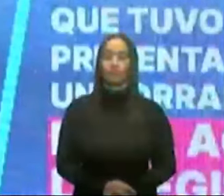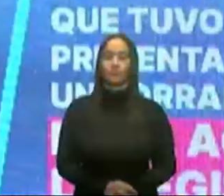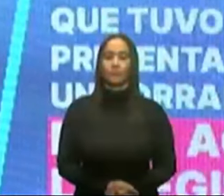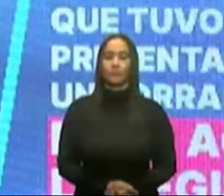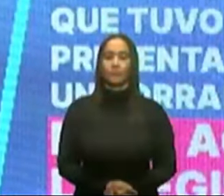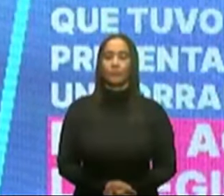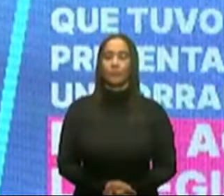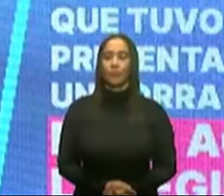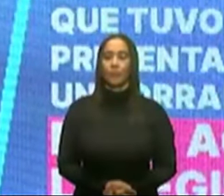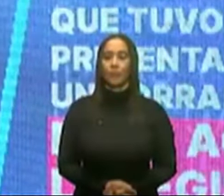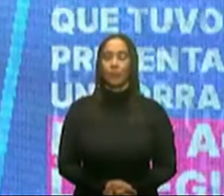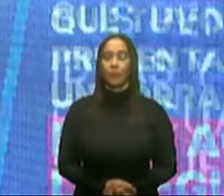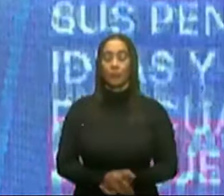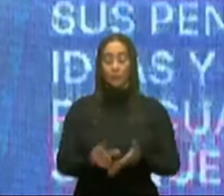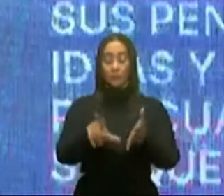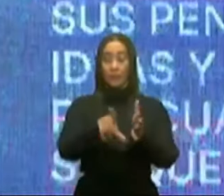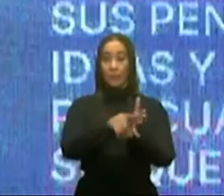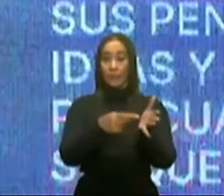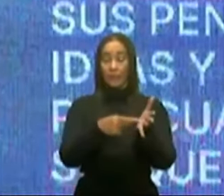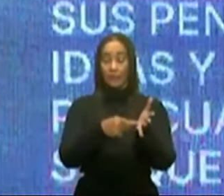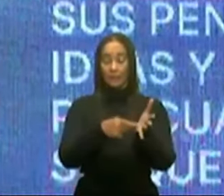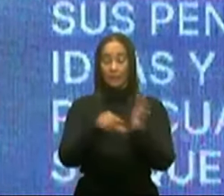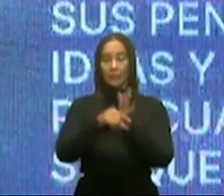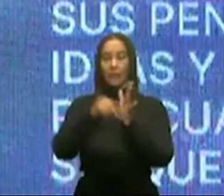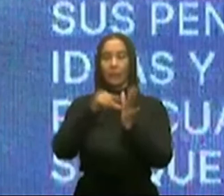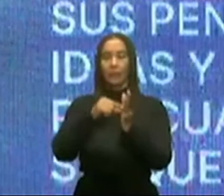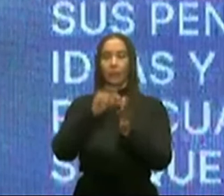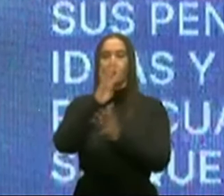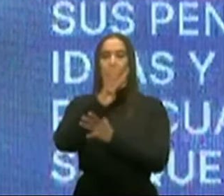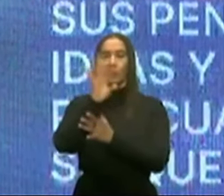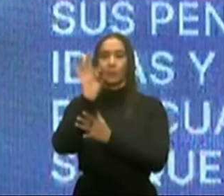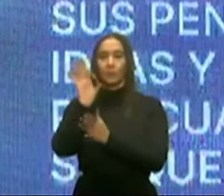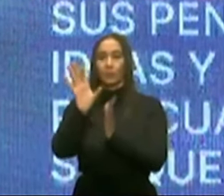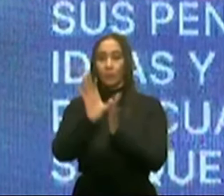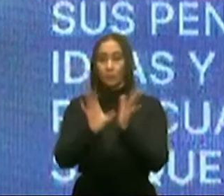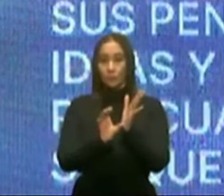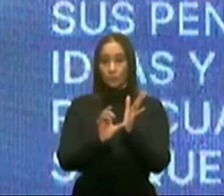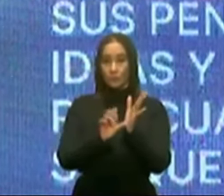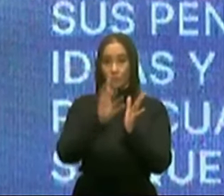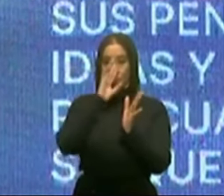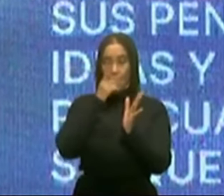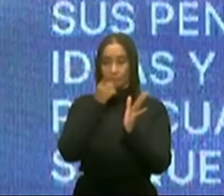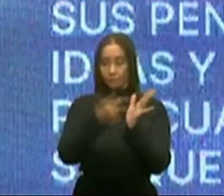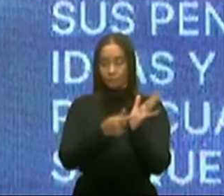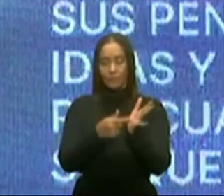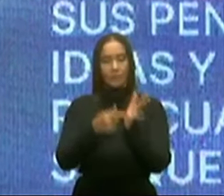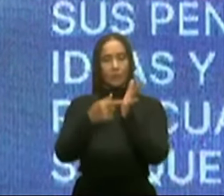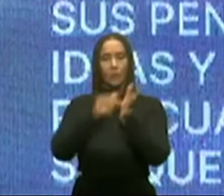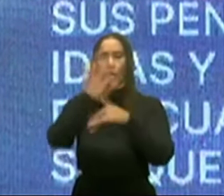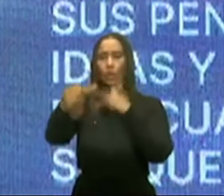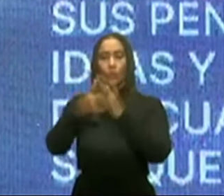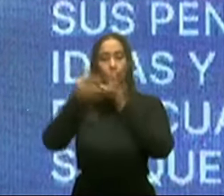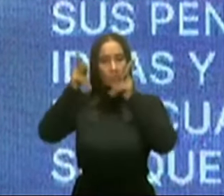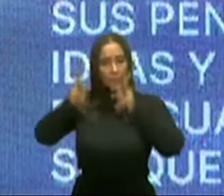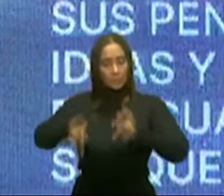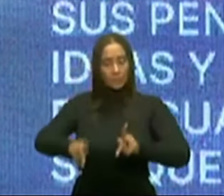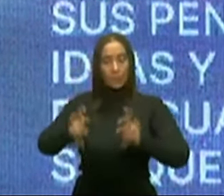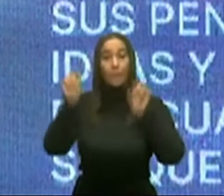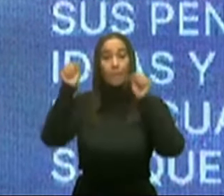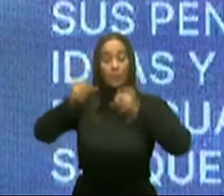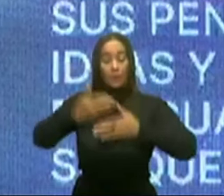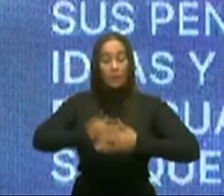El marco normativo actual es el artículo 49 de la Constitución Dominicana. Se reconoce que toda persona tiene derecho a